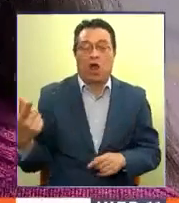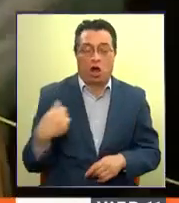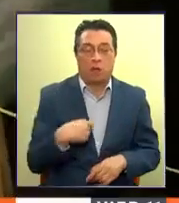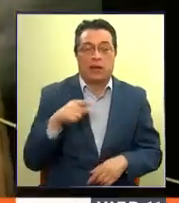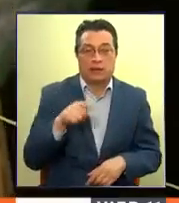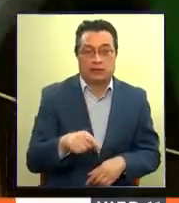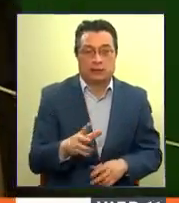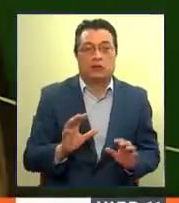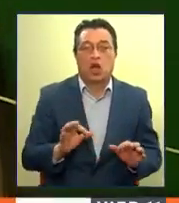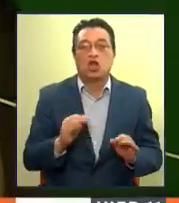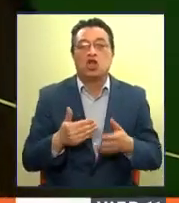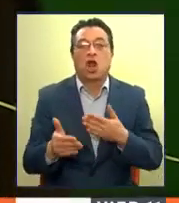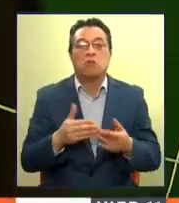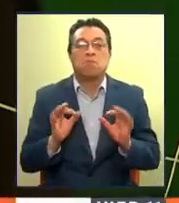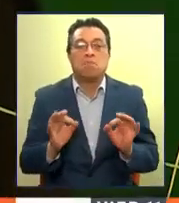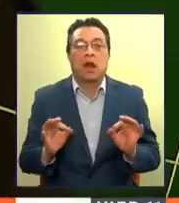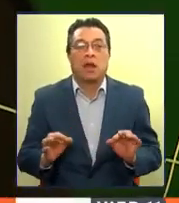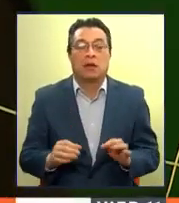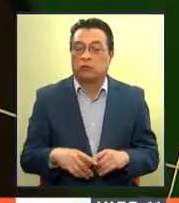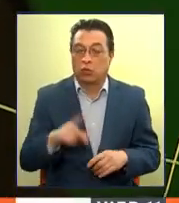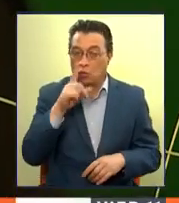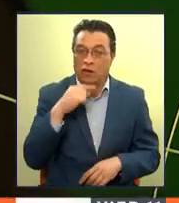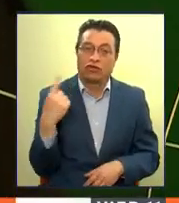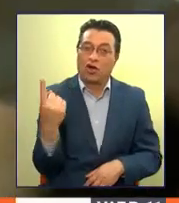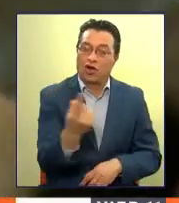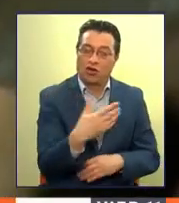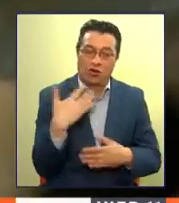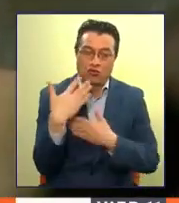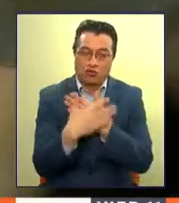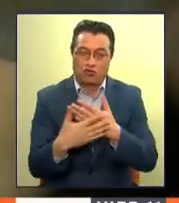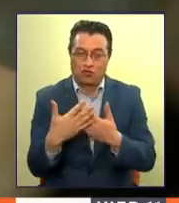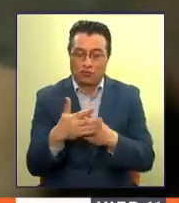normal. Tal y como todos debemos cuidarnos y no usar hilo